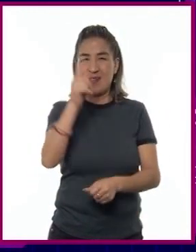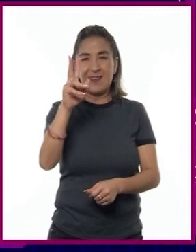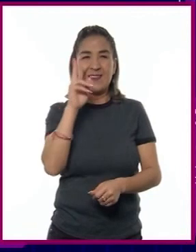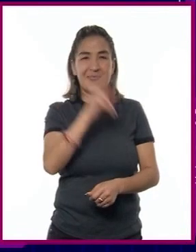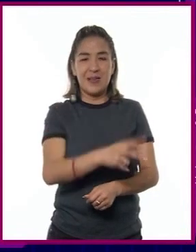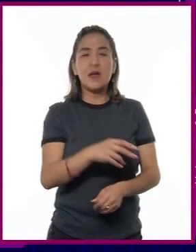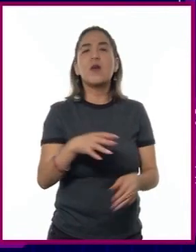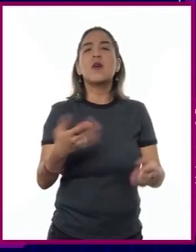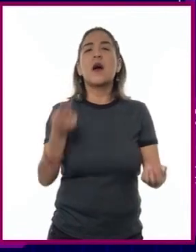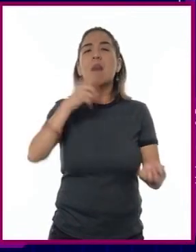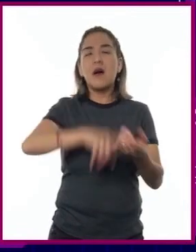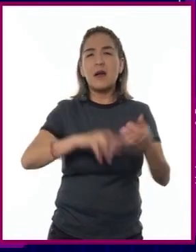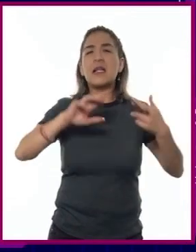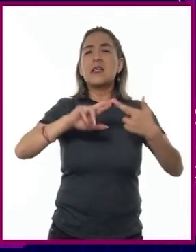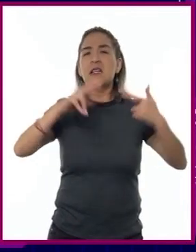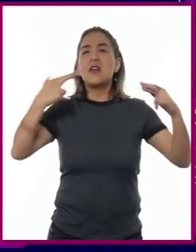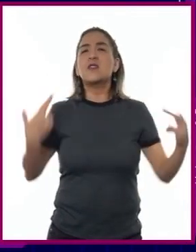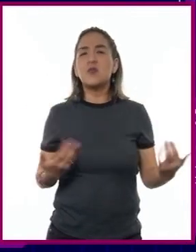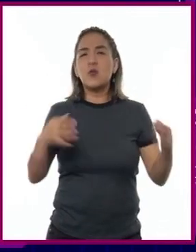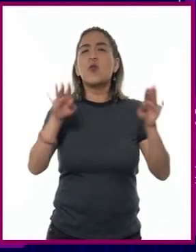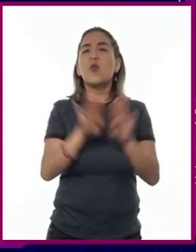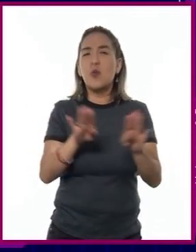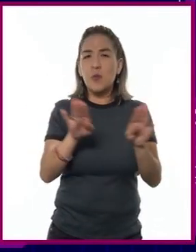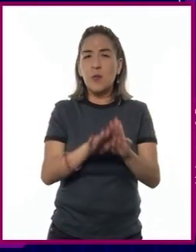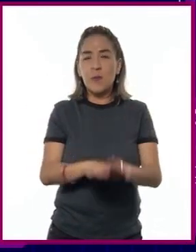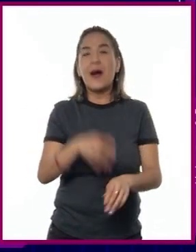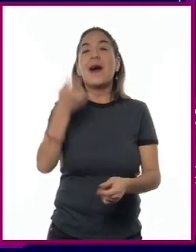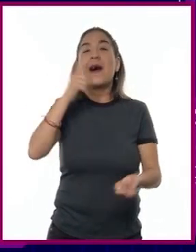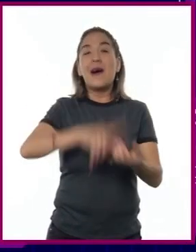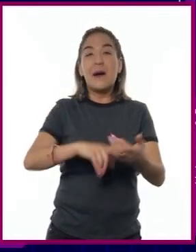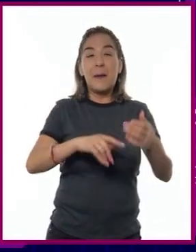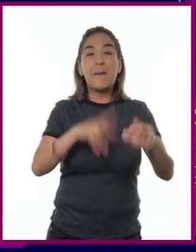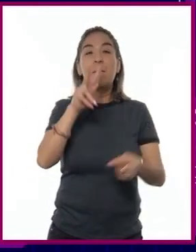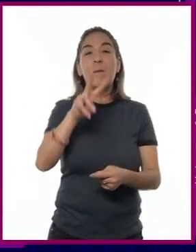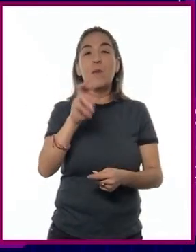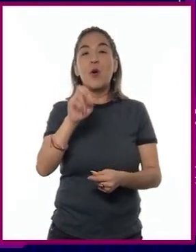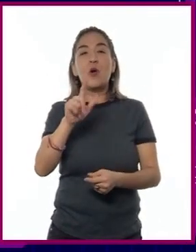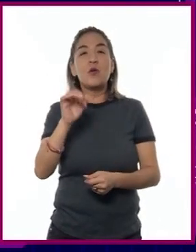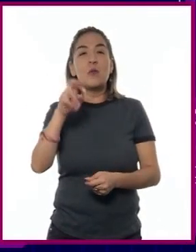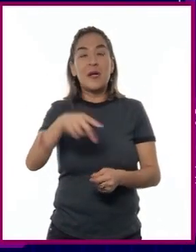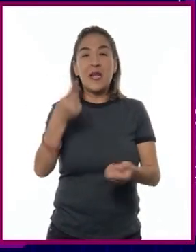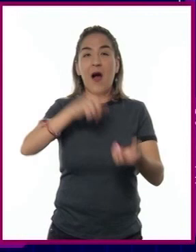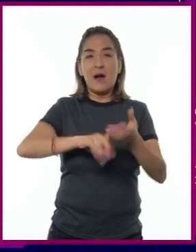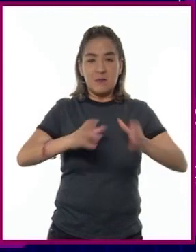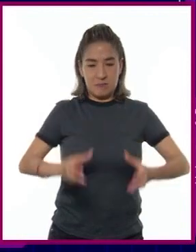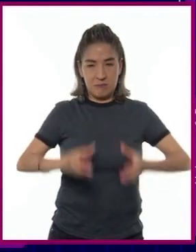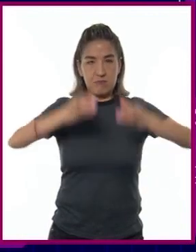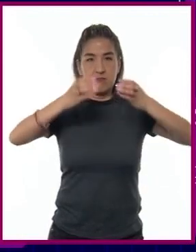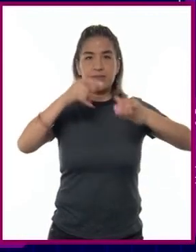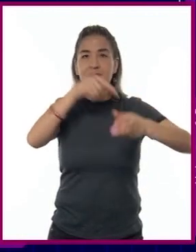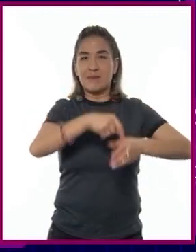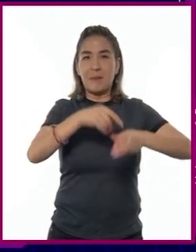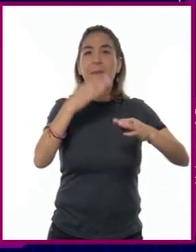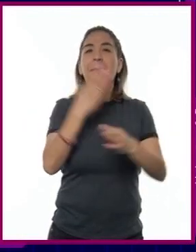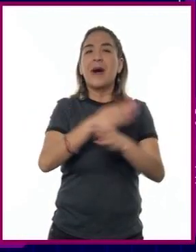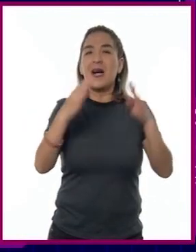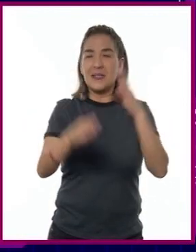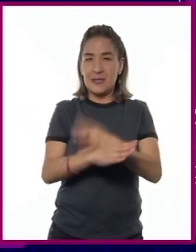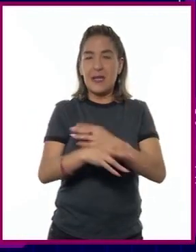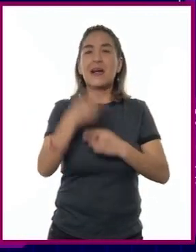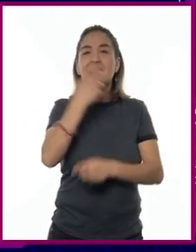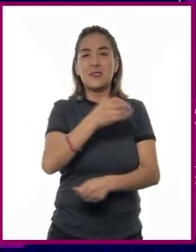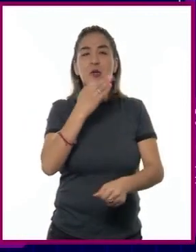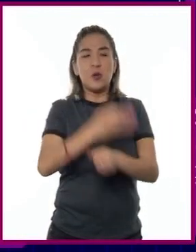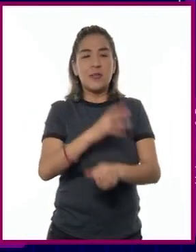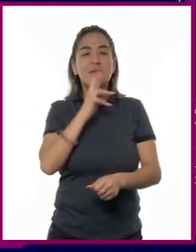la capacidad se relaciona directamente con el volumen interno del recipiente, como se indica en la